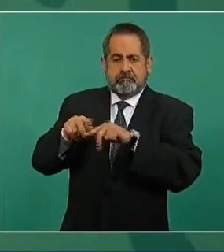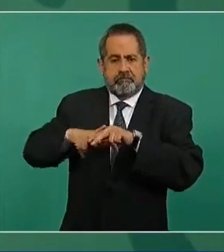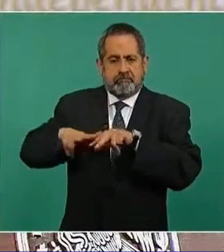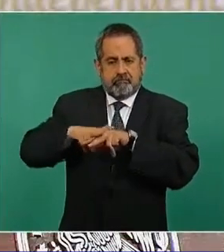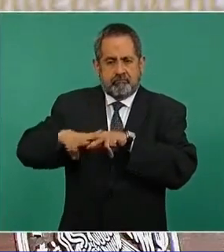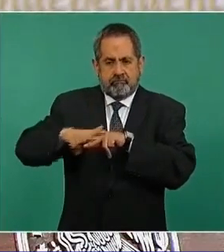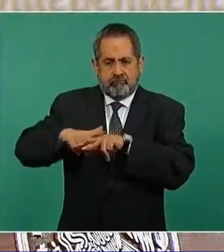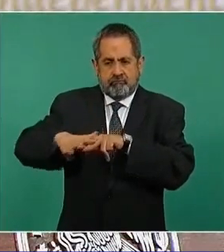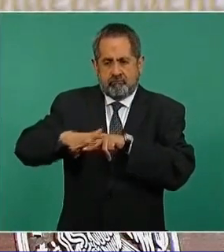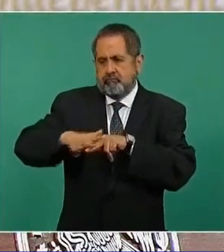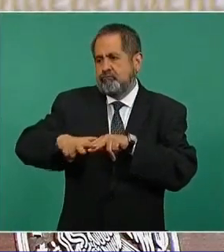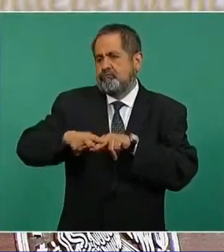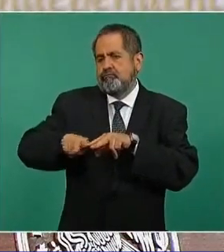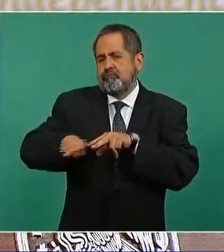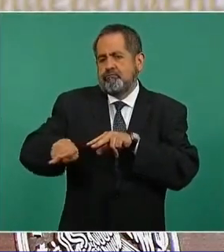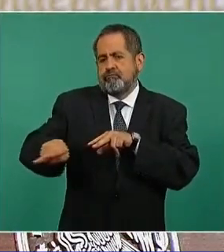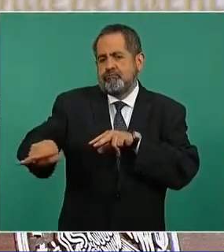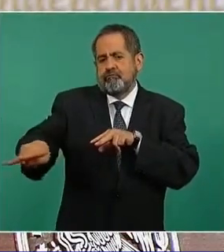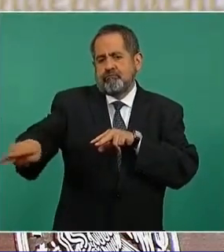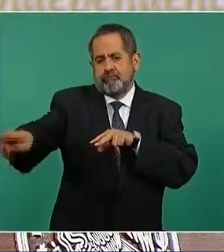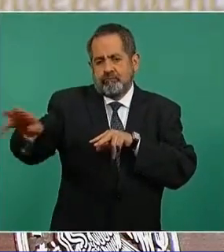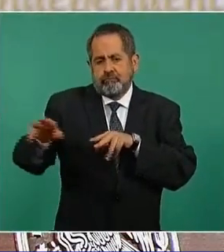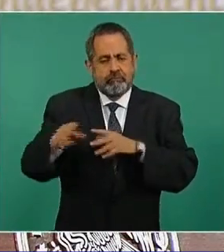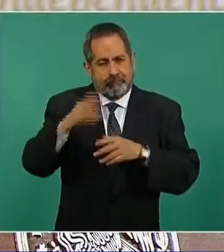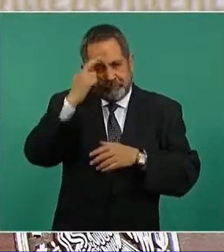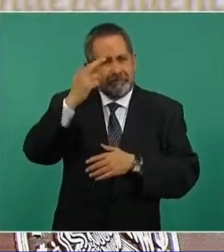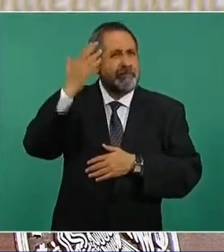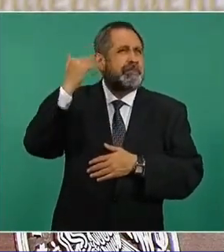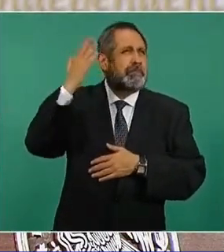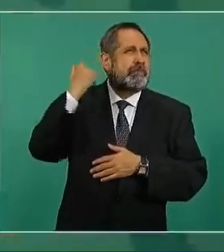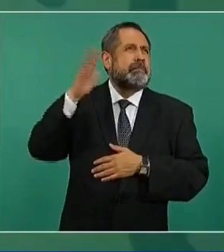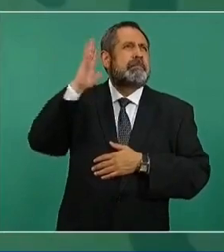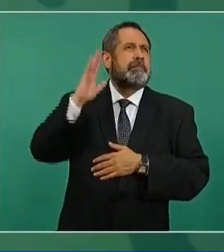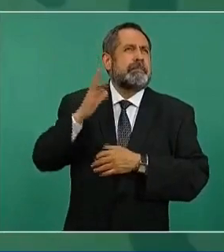Estamos hablando de un ferrocarril que se construyó